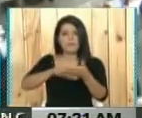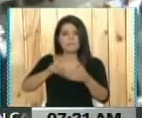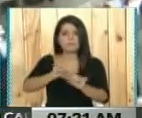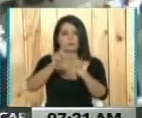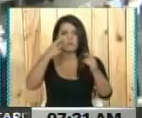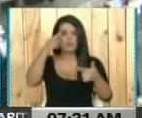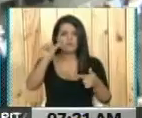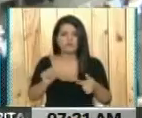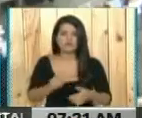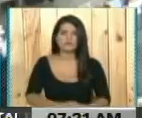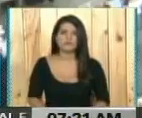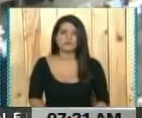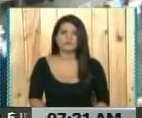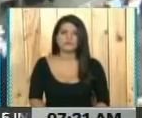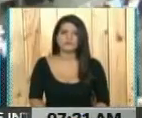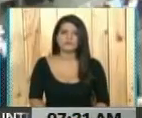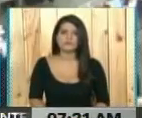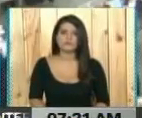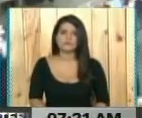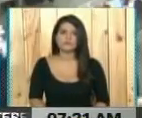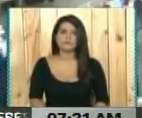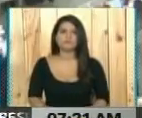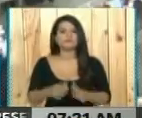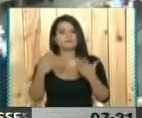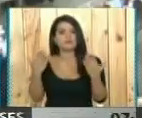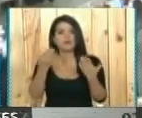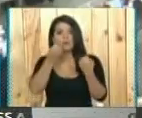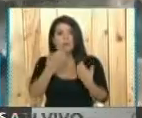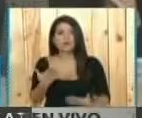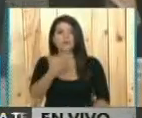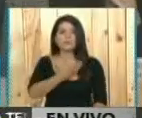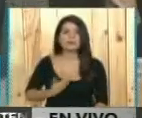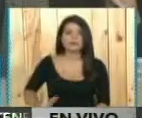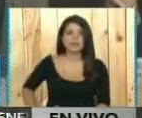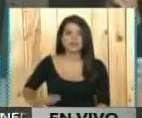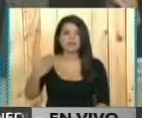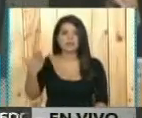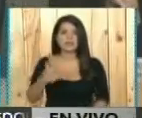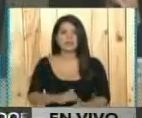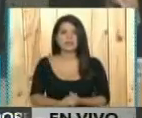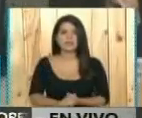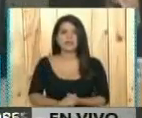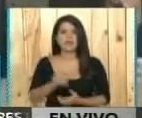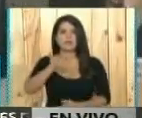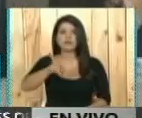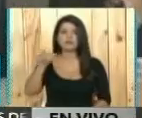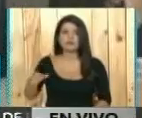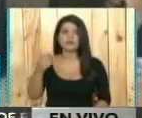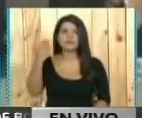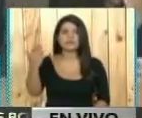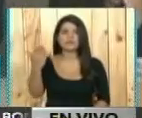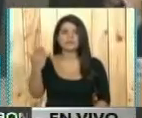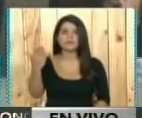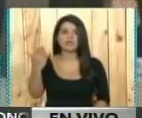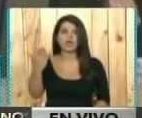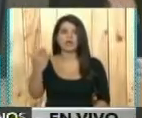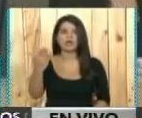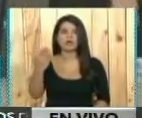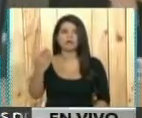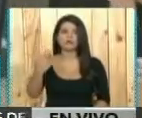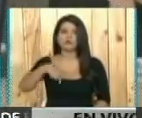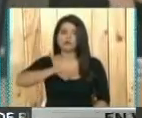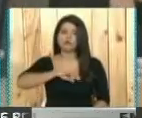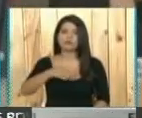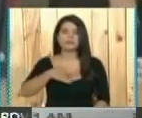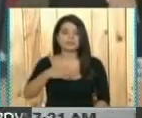Gracias, magistrada. Bueno, estimado presidente, estimados miembros de este consejo, de este honorable consejo, nos sentimos